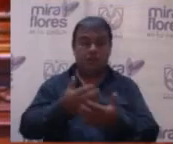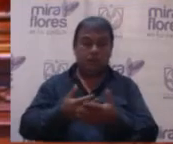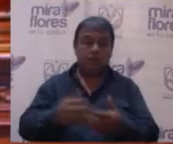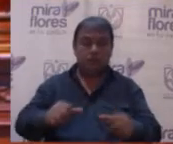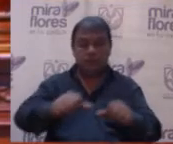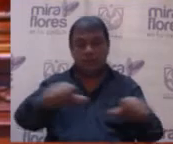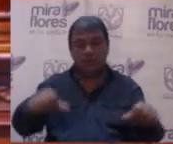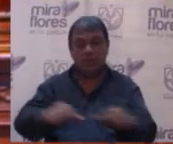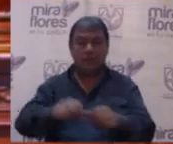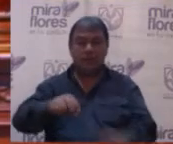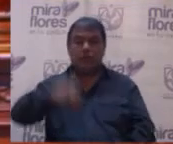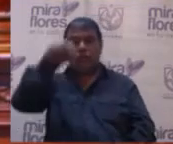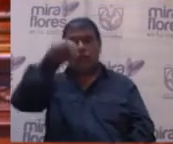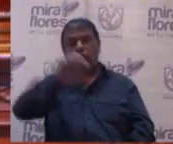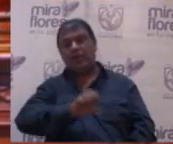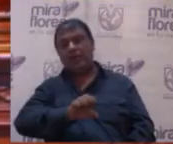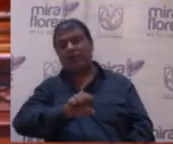zona